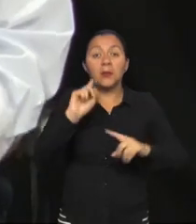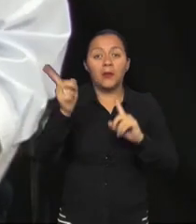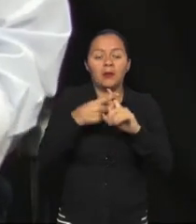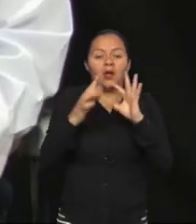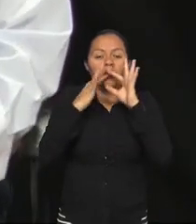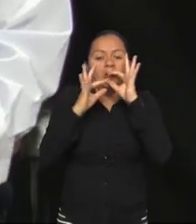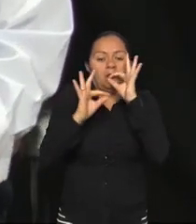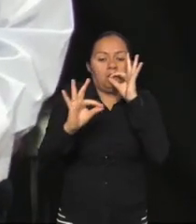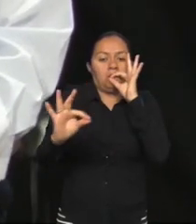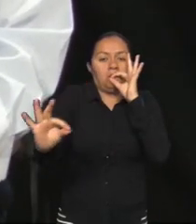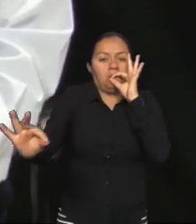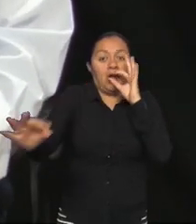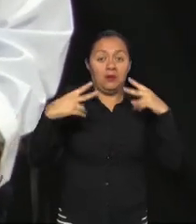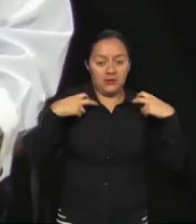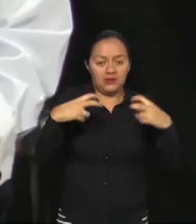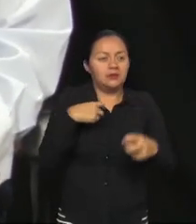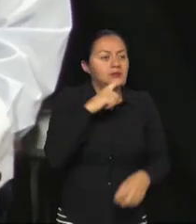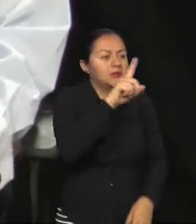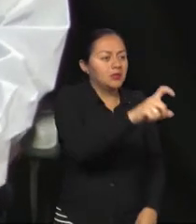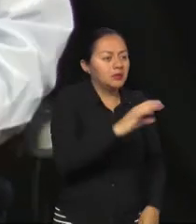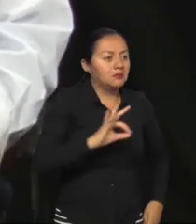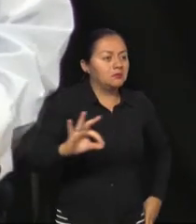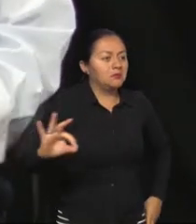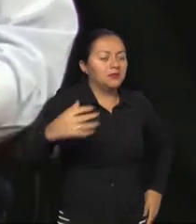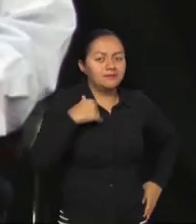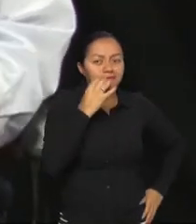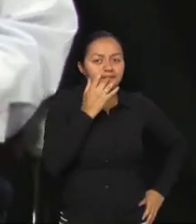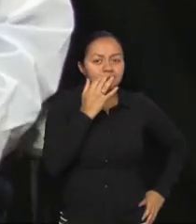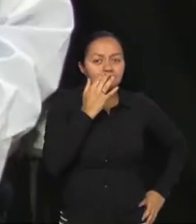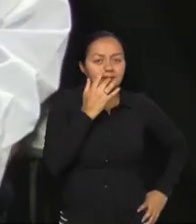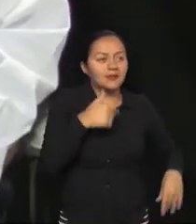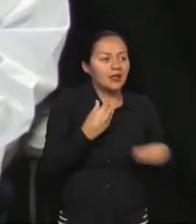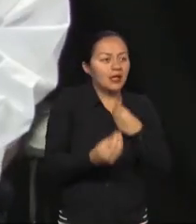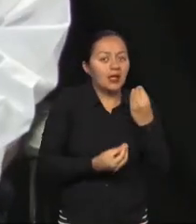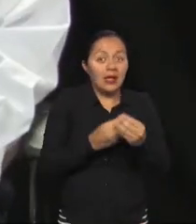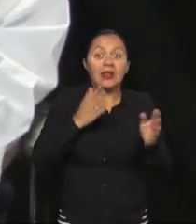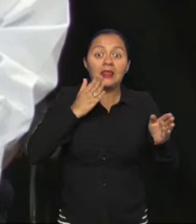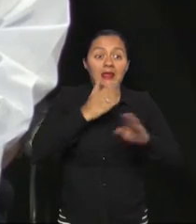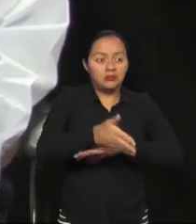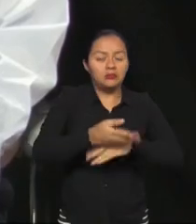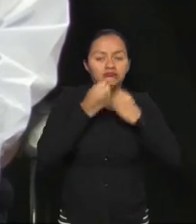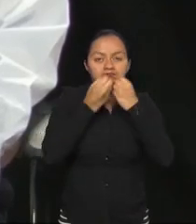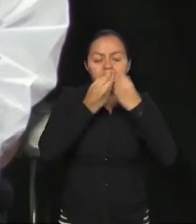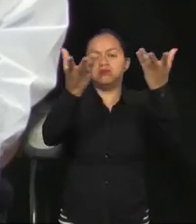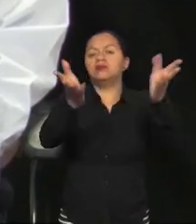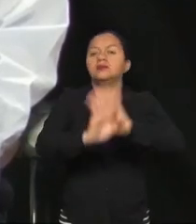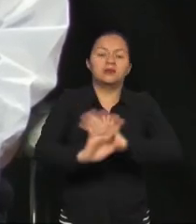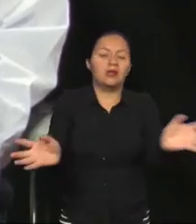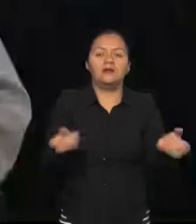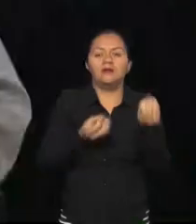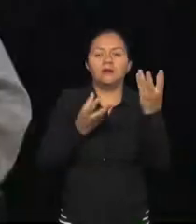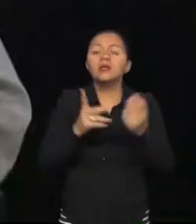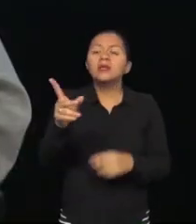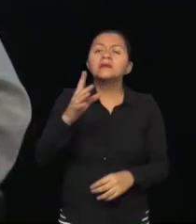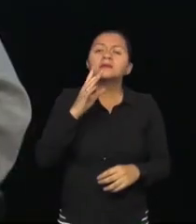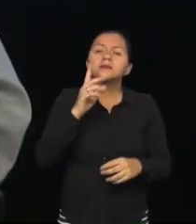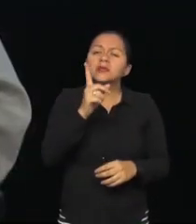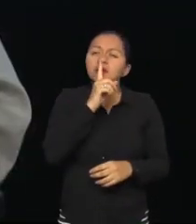que aguantarse en la investigación fue un poco largo, hasta que se rompió y comenzó a fluir la información y el conocimiento. ¿El silencio